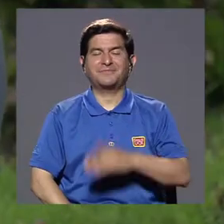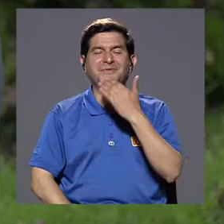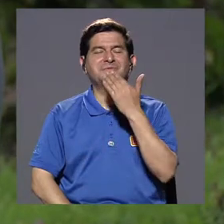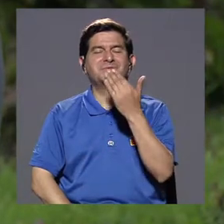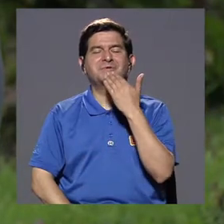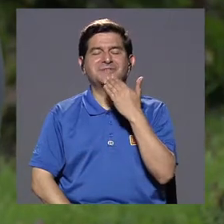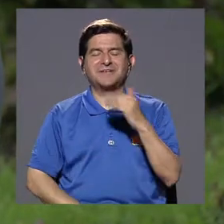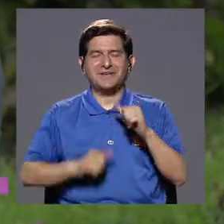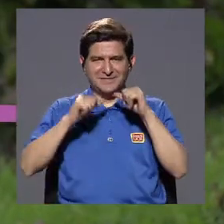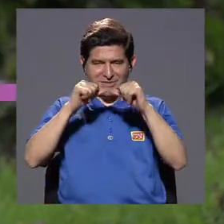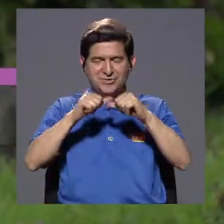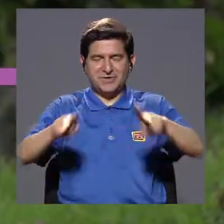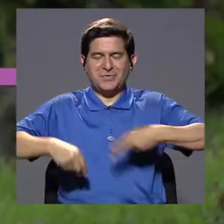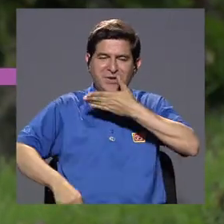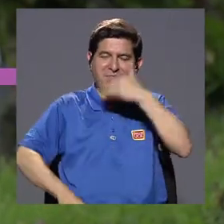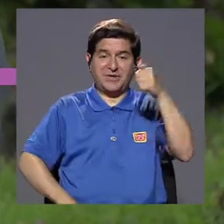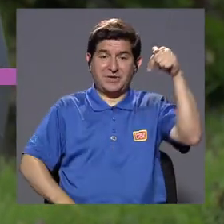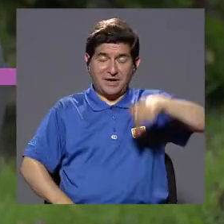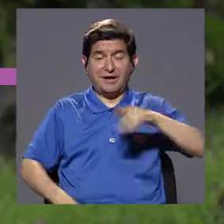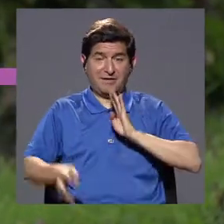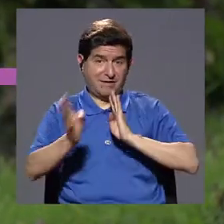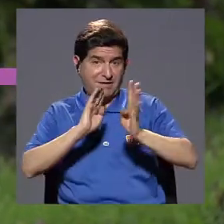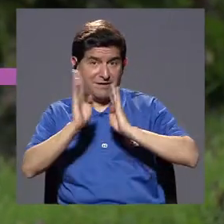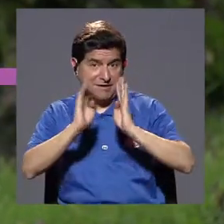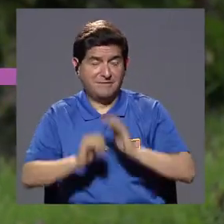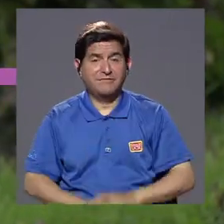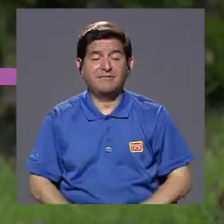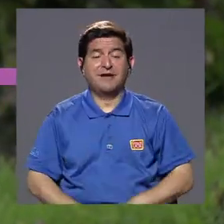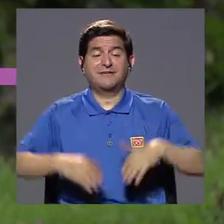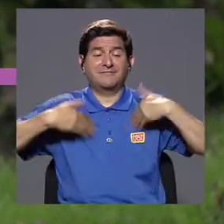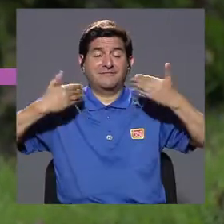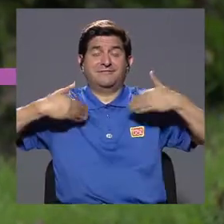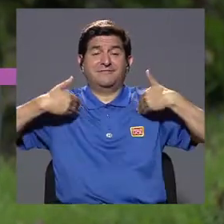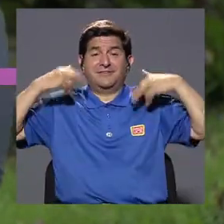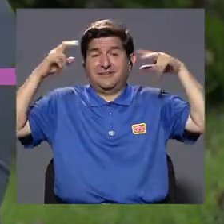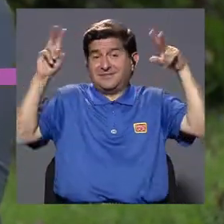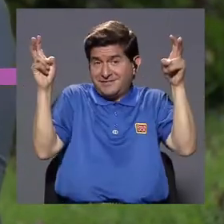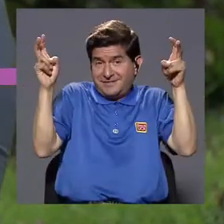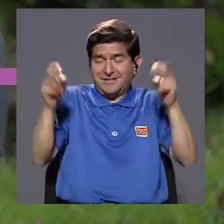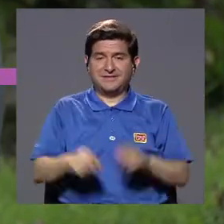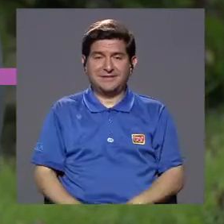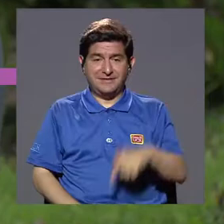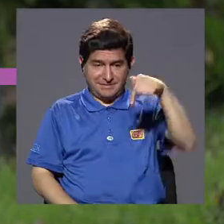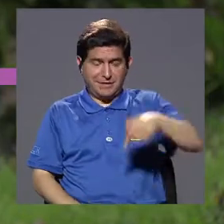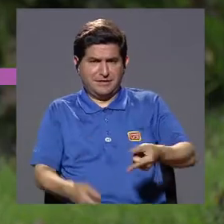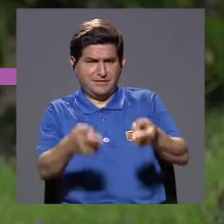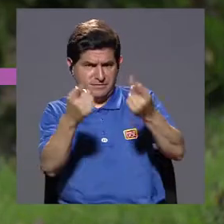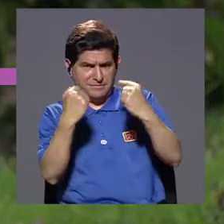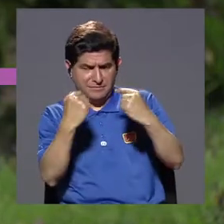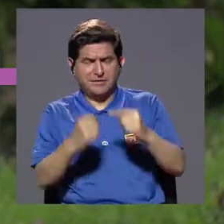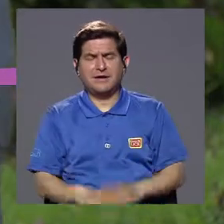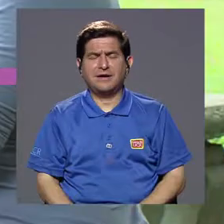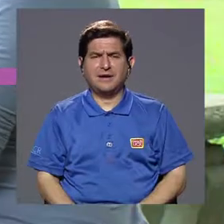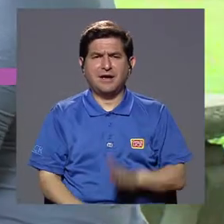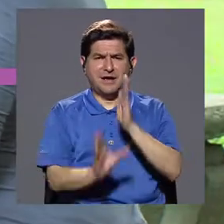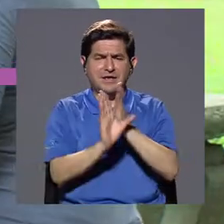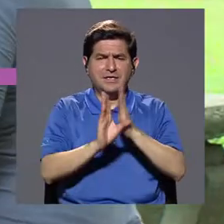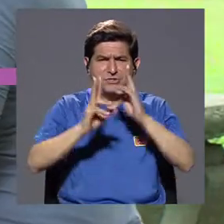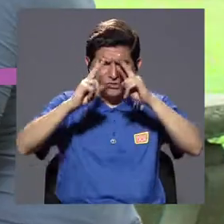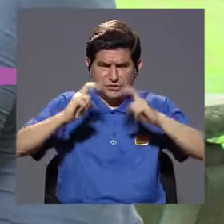gracias por estar de vuelta en vivir mejor estamos conversando acerca de la felicidad y estamos con la presencia del